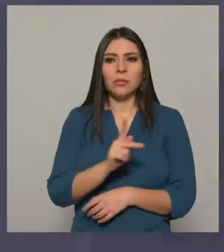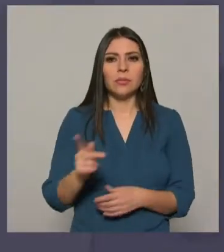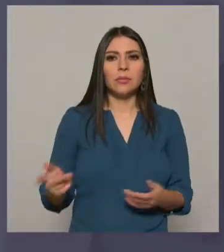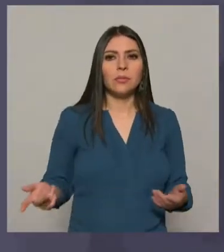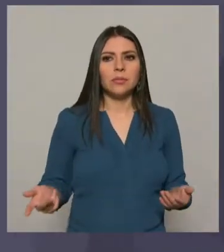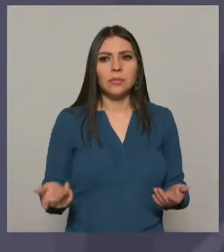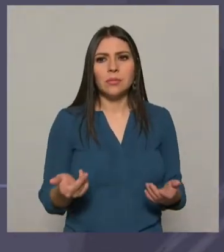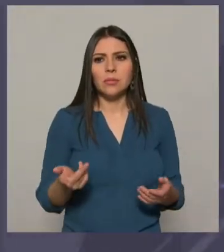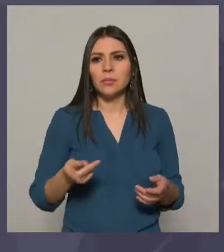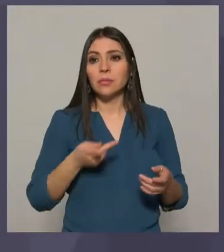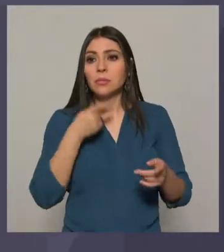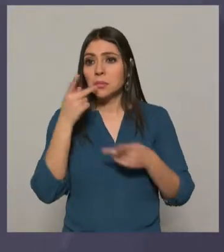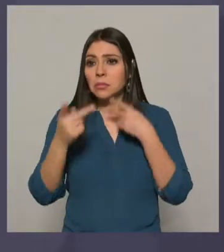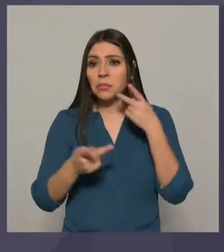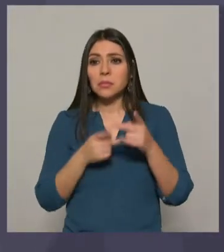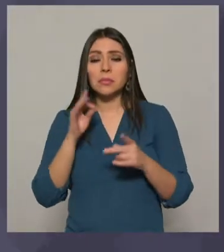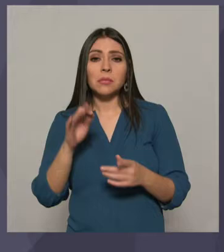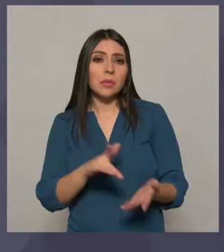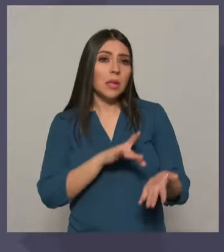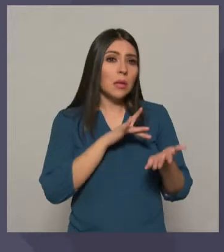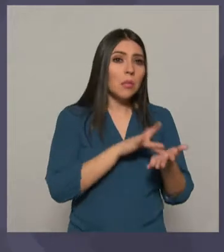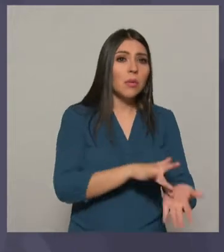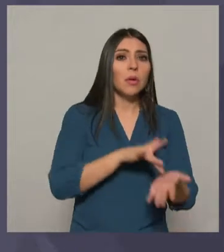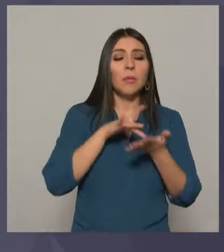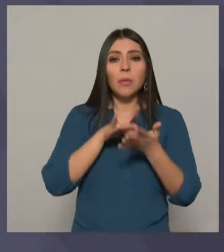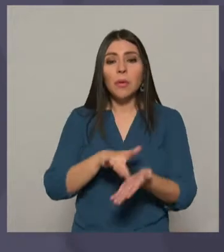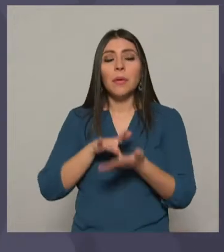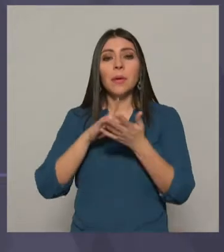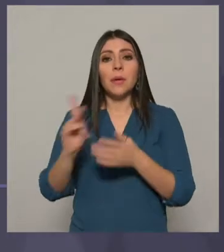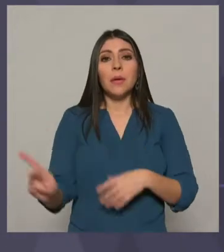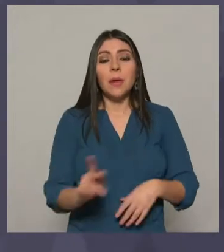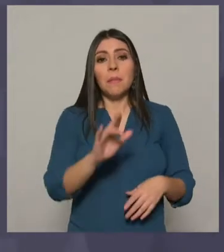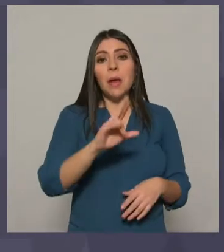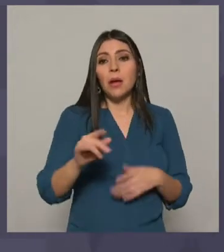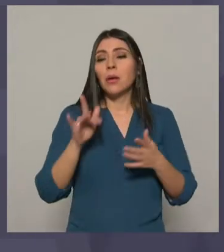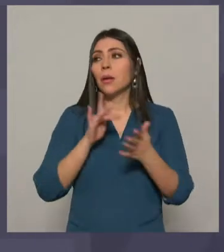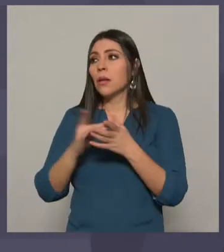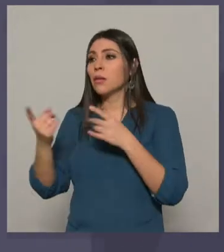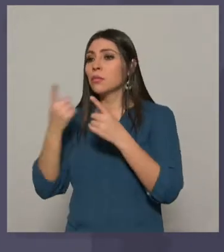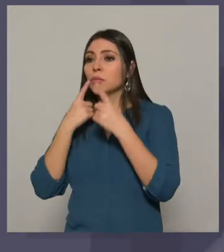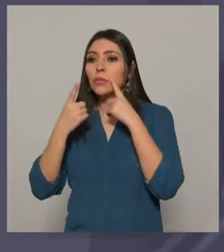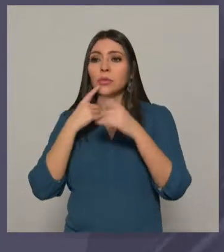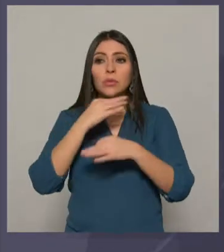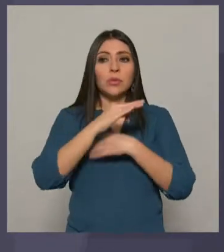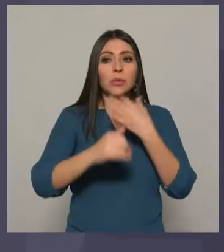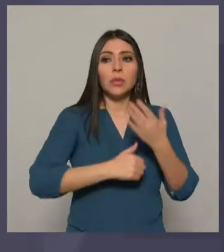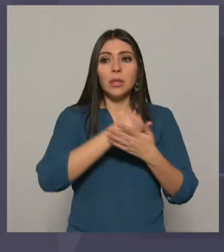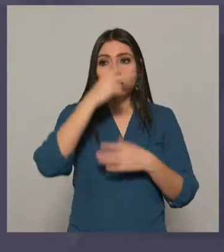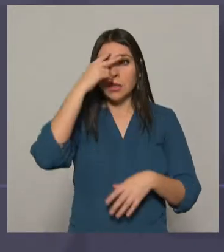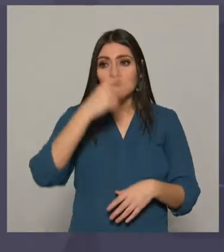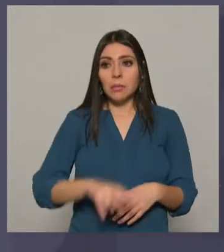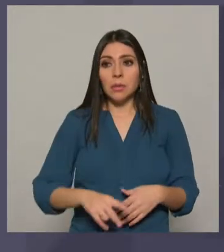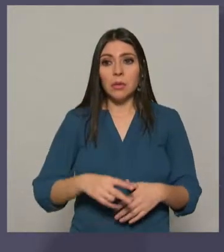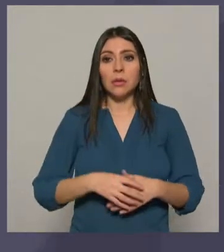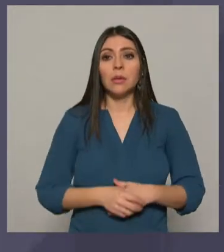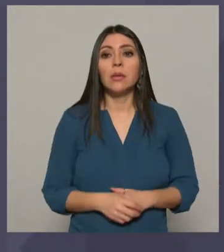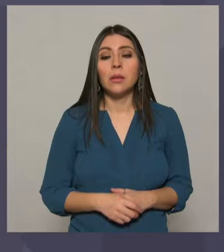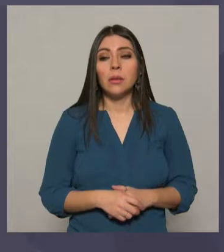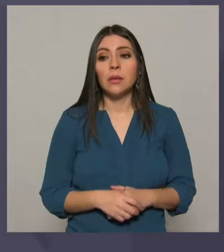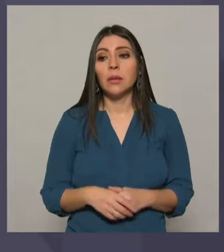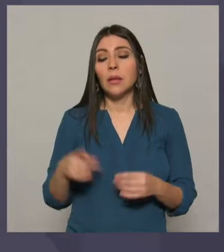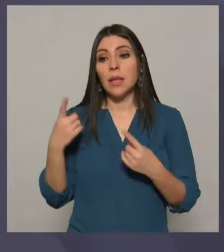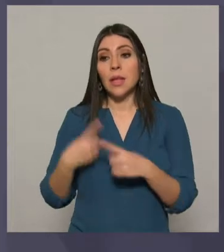muy fervientes, debatiendo, apoyando a los pueblos y barrios de toda la Ciudad de México, de todas